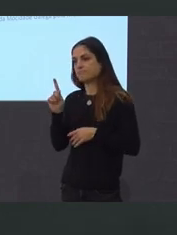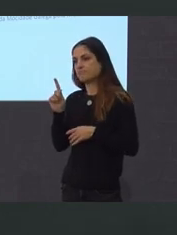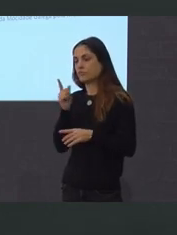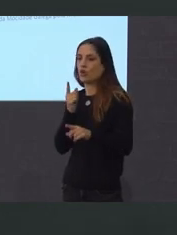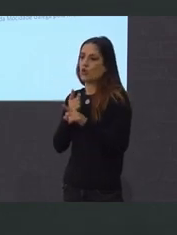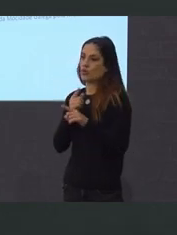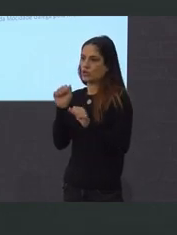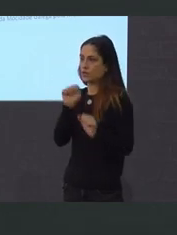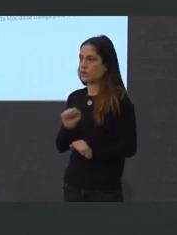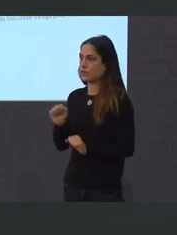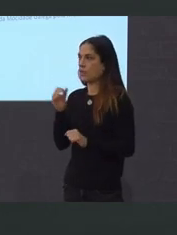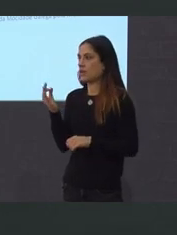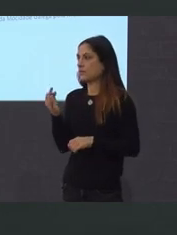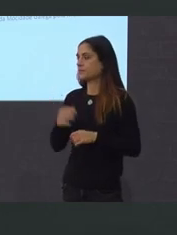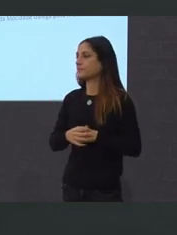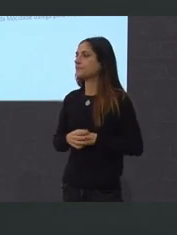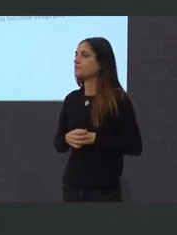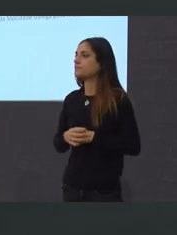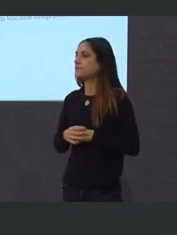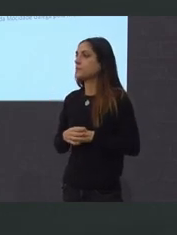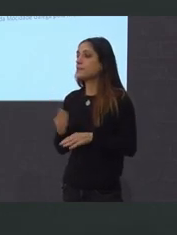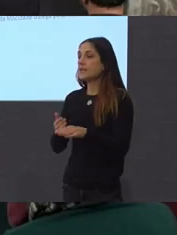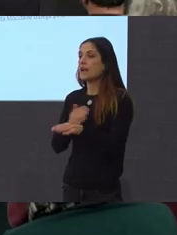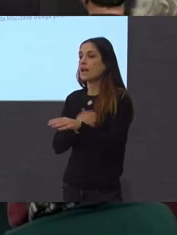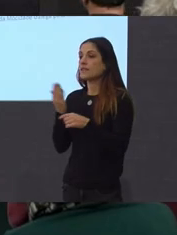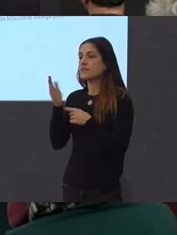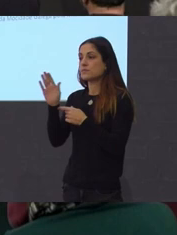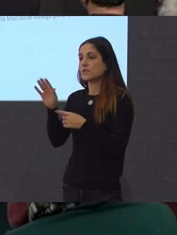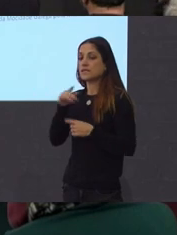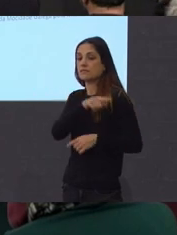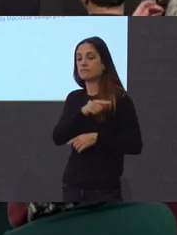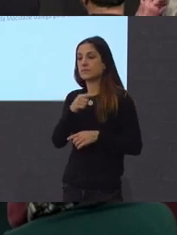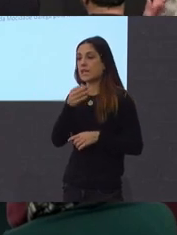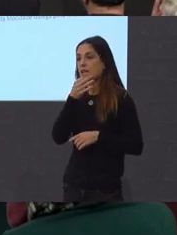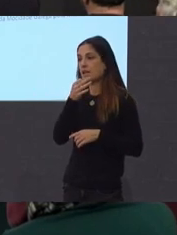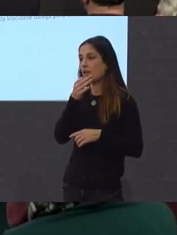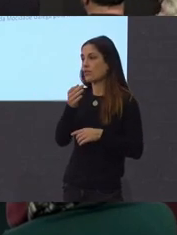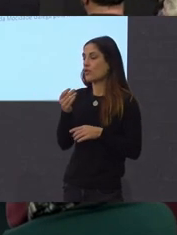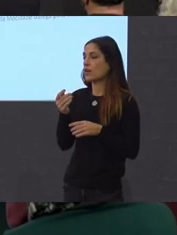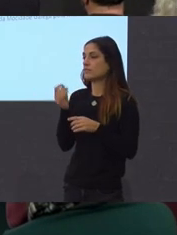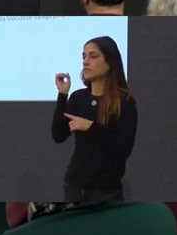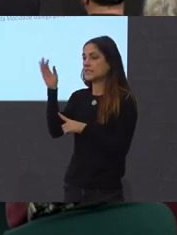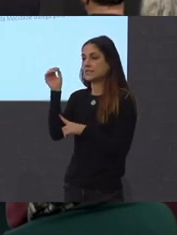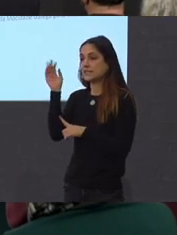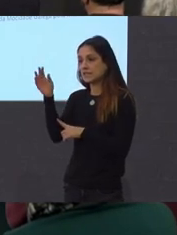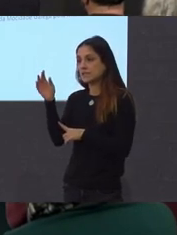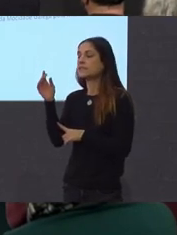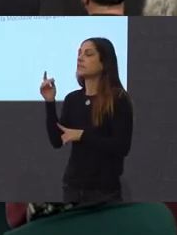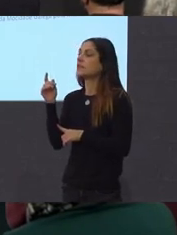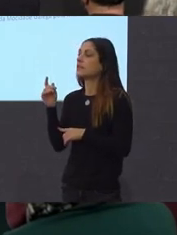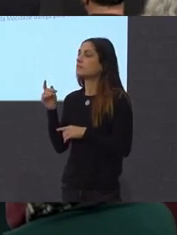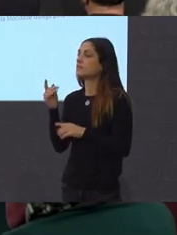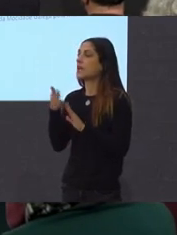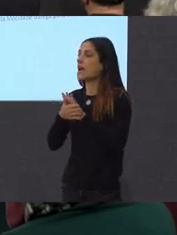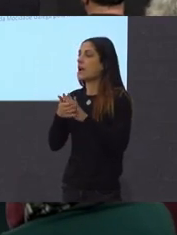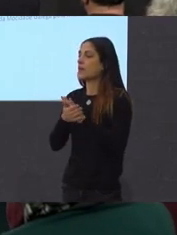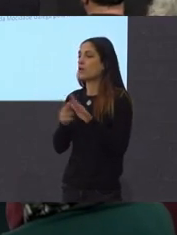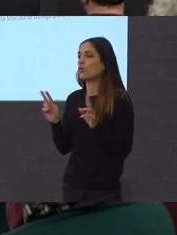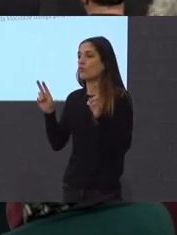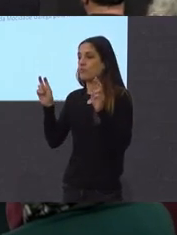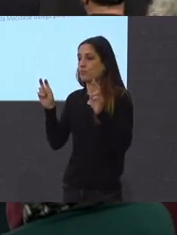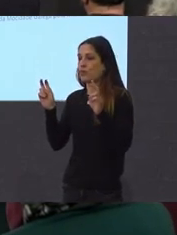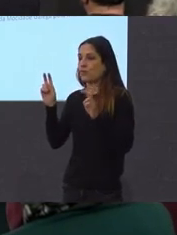Antes de presentar a relatora que nos vai dar a seguinte charla, imos entrar un pouco en contexto. Estamos